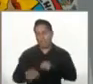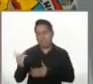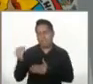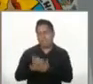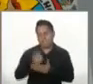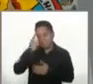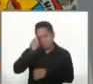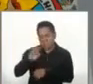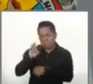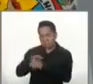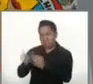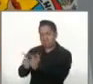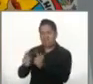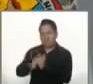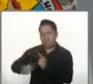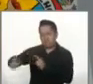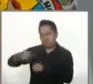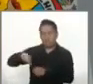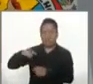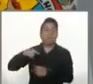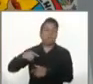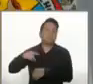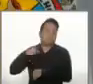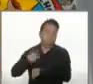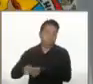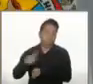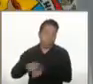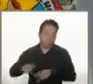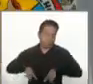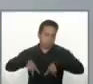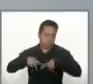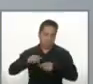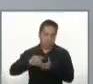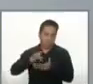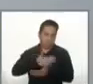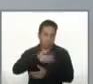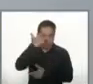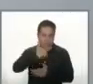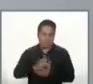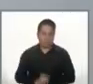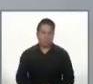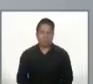proteger así a la población de alto riesgo. Muchas gracias, buenas noches.